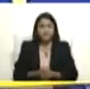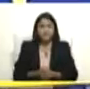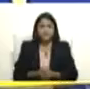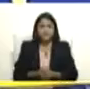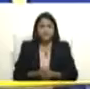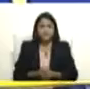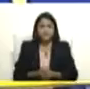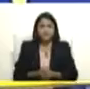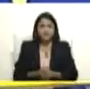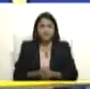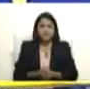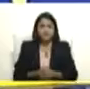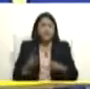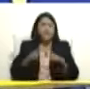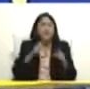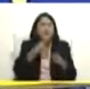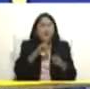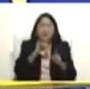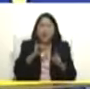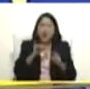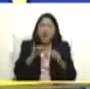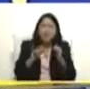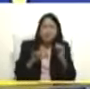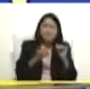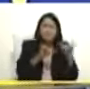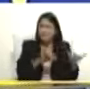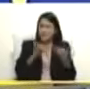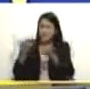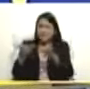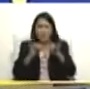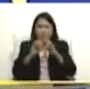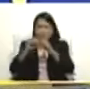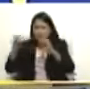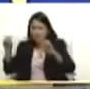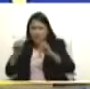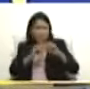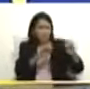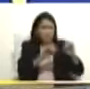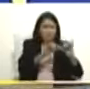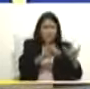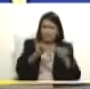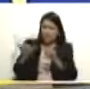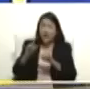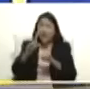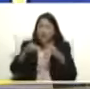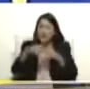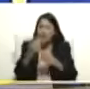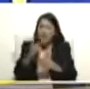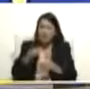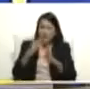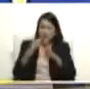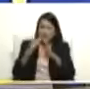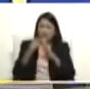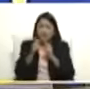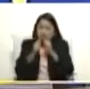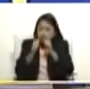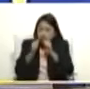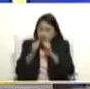pero ella dijo la misma frase. Y le dije a Silita, lo vi como a las 2 de la mañana, estaba en la casa viendo